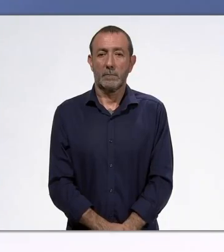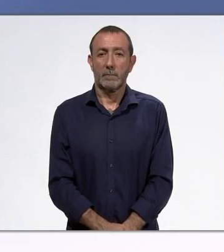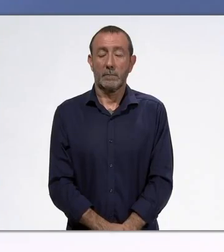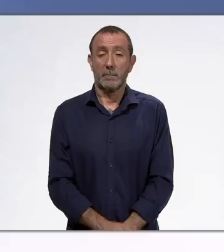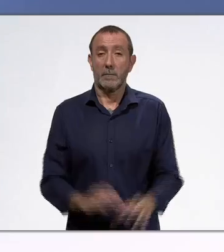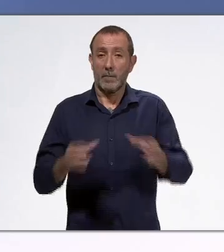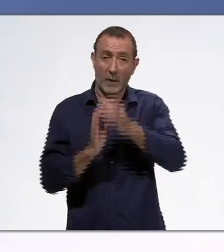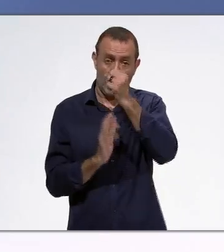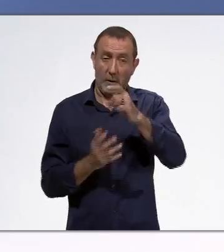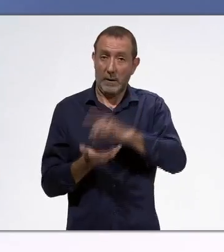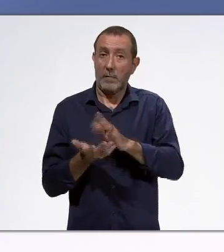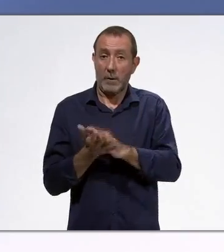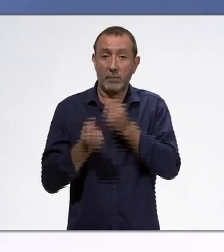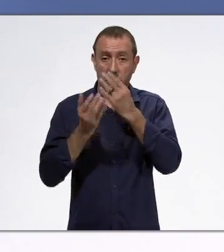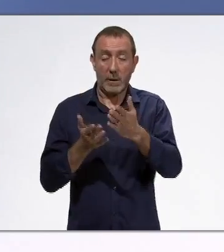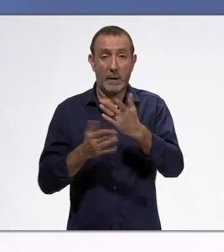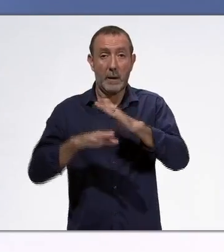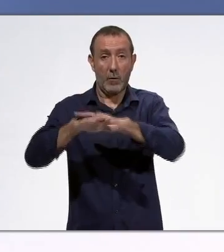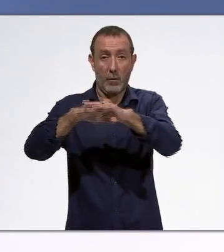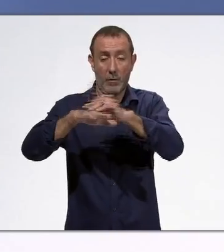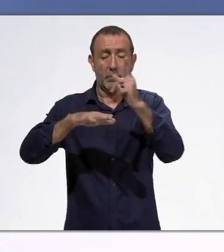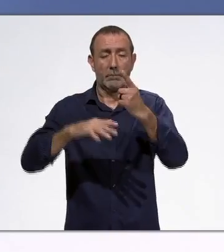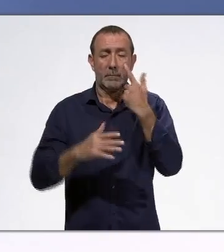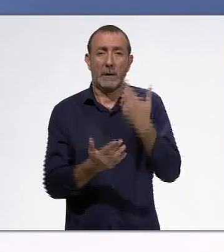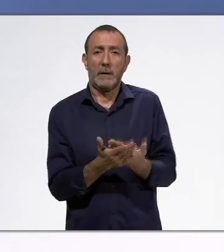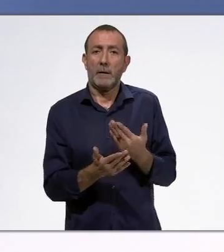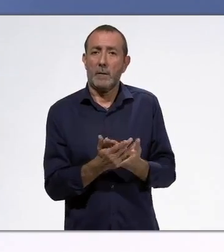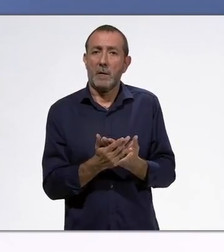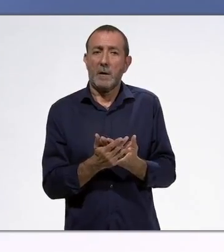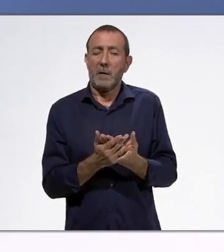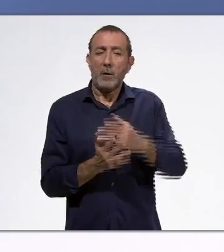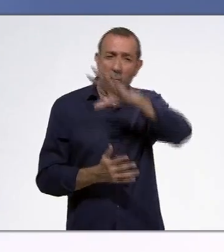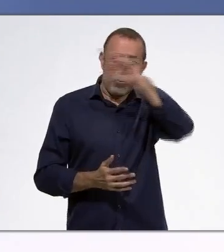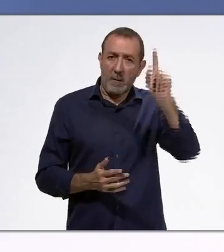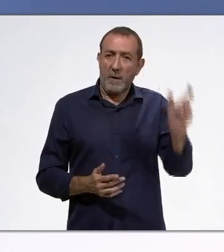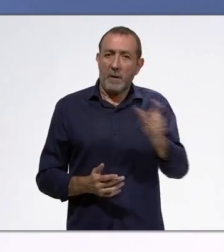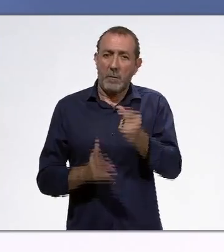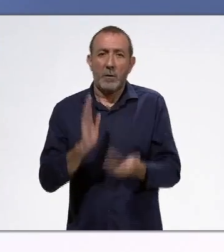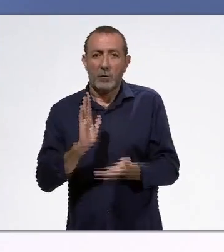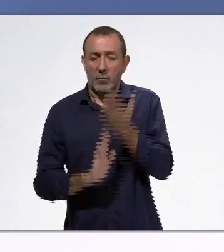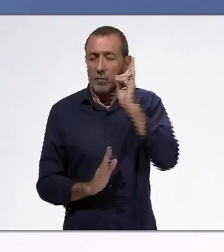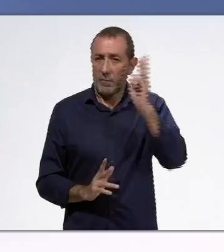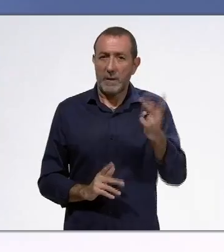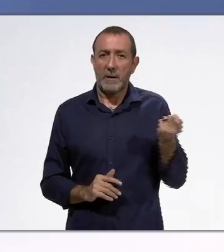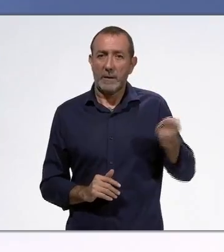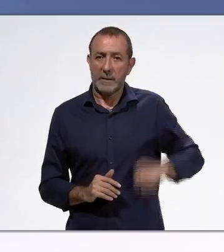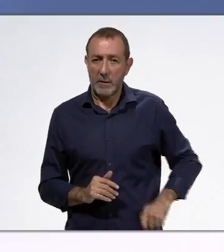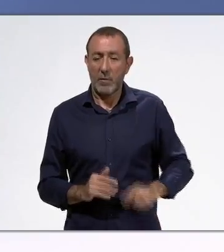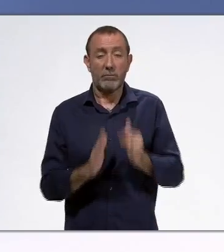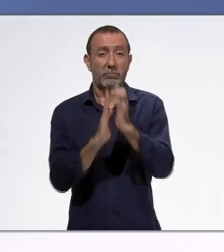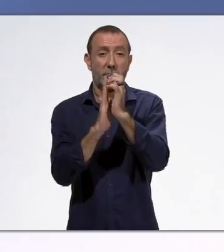el partido socialista de Málaga asegurado que el gobierno central está demostrando que no deja a nadie atrás subiendo pensiones salarios